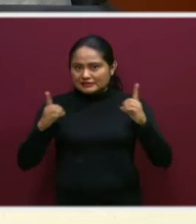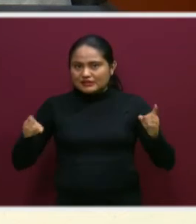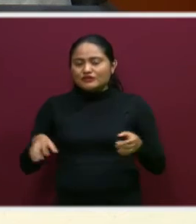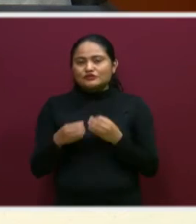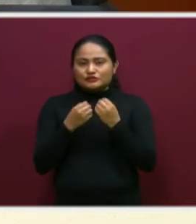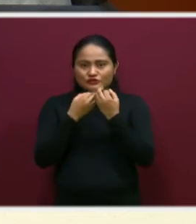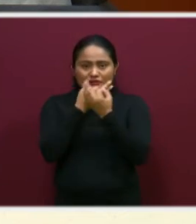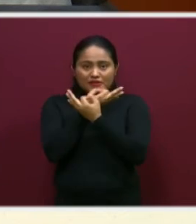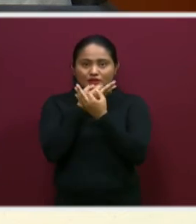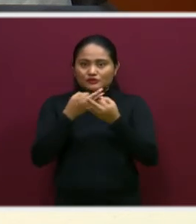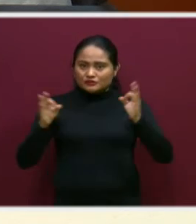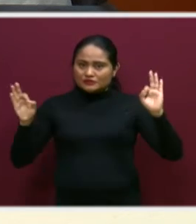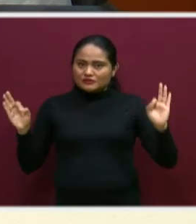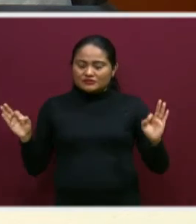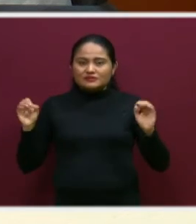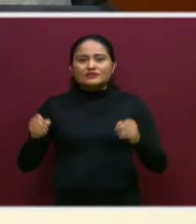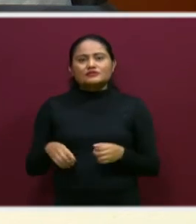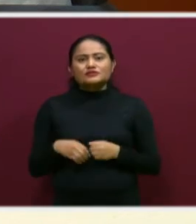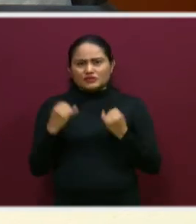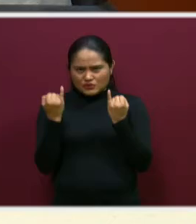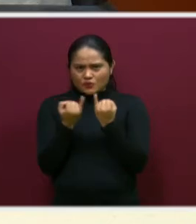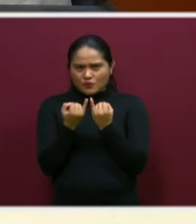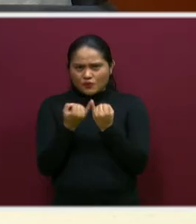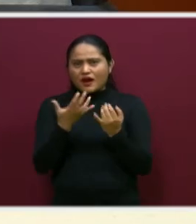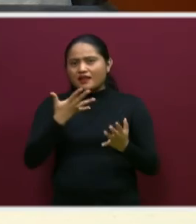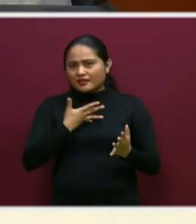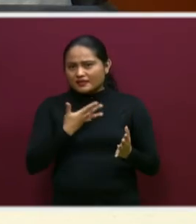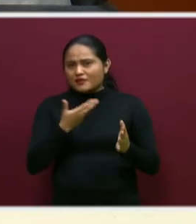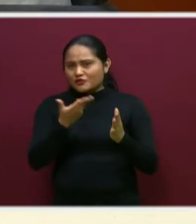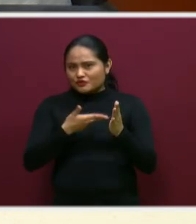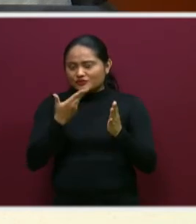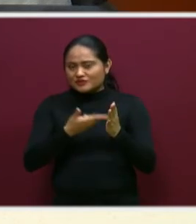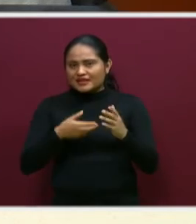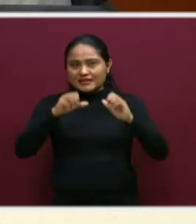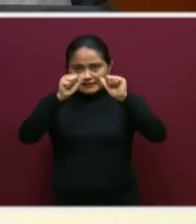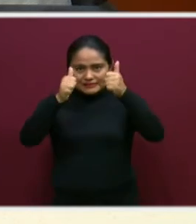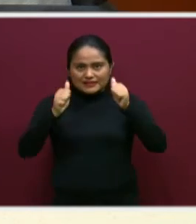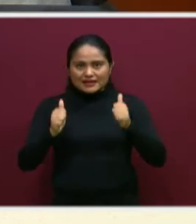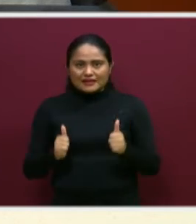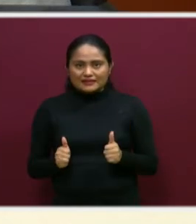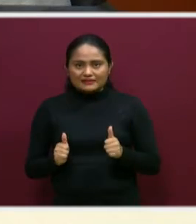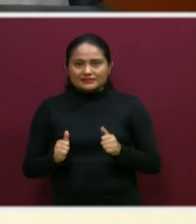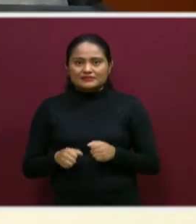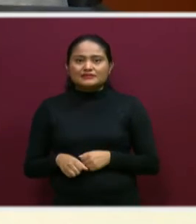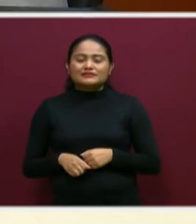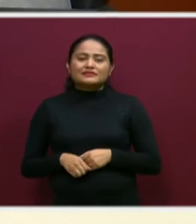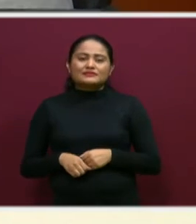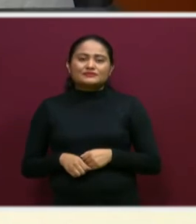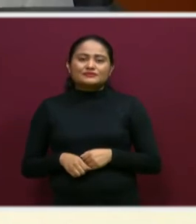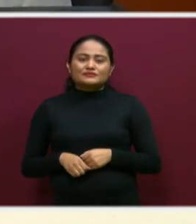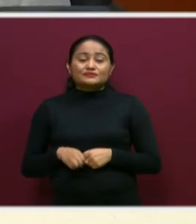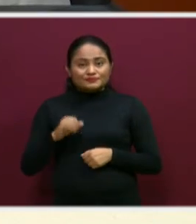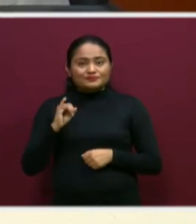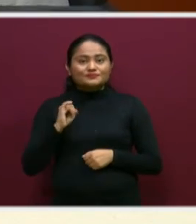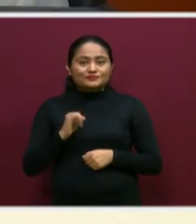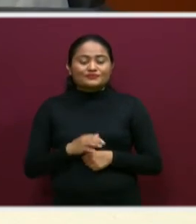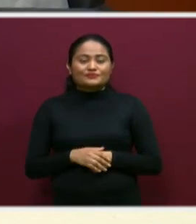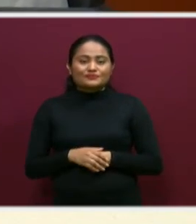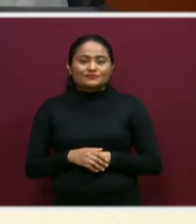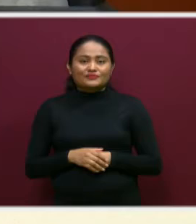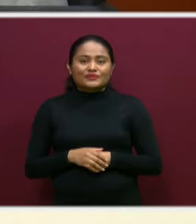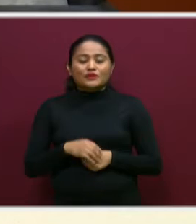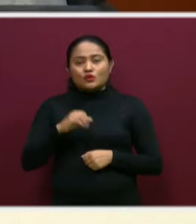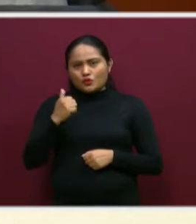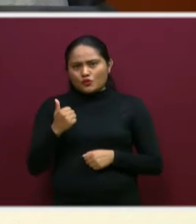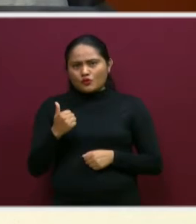pues tenemos también los talleres de artes que también hay grandes temas a desarrollar sí claro mira otro de los talleres que